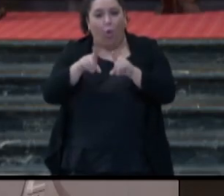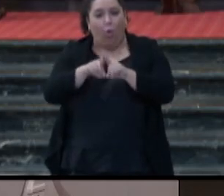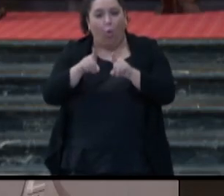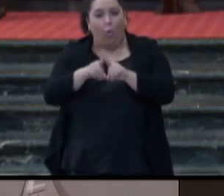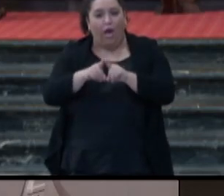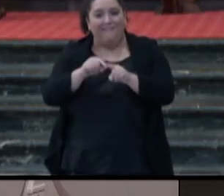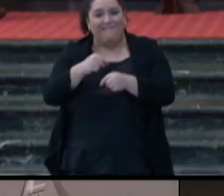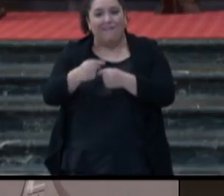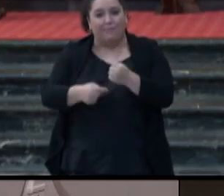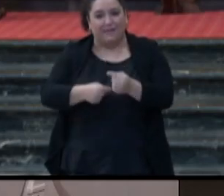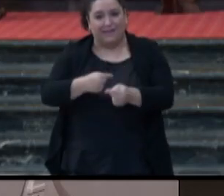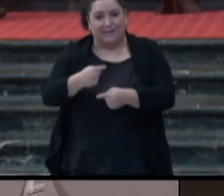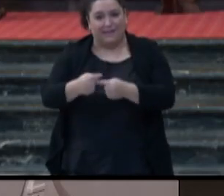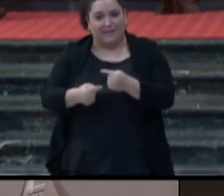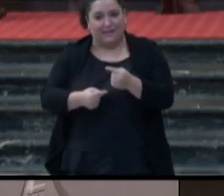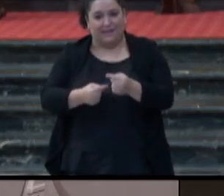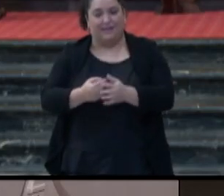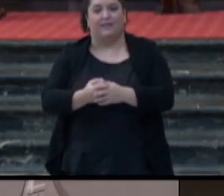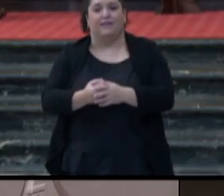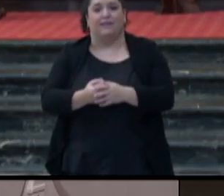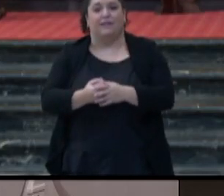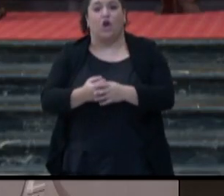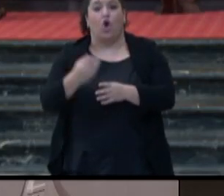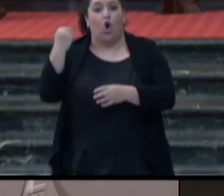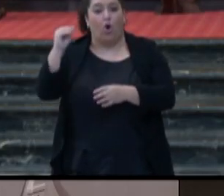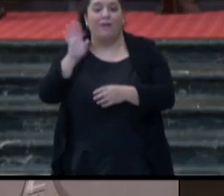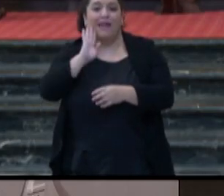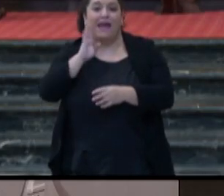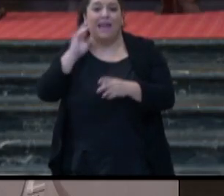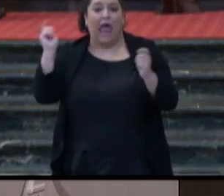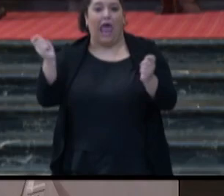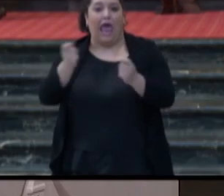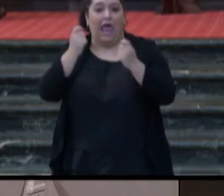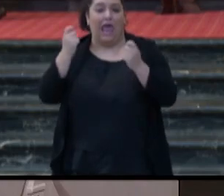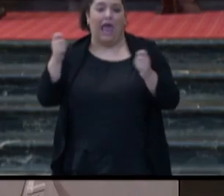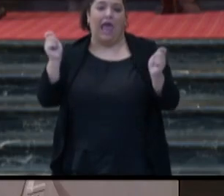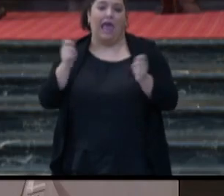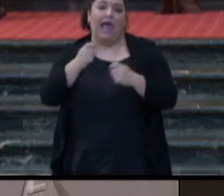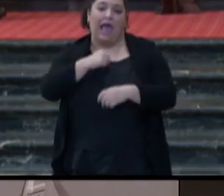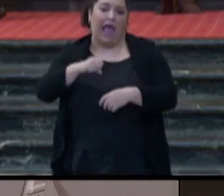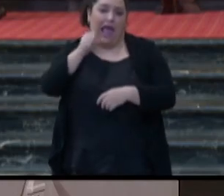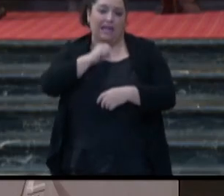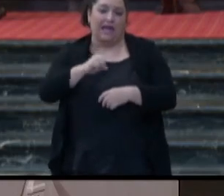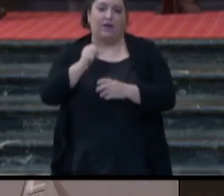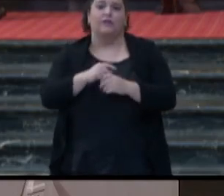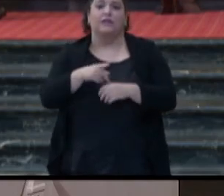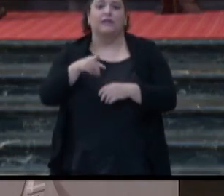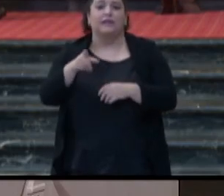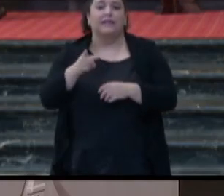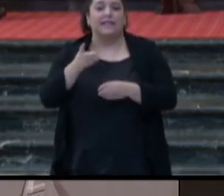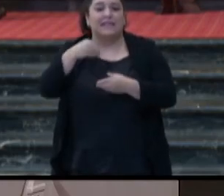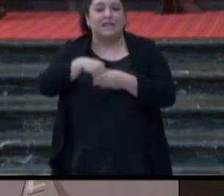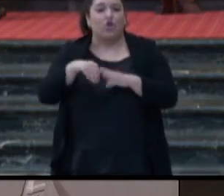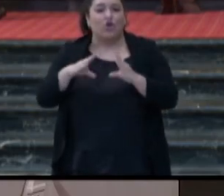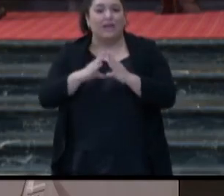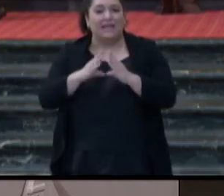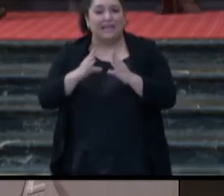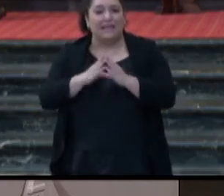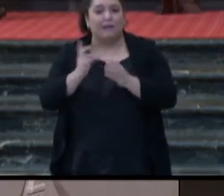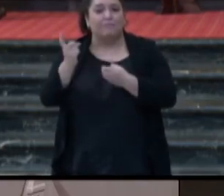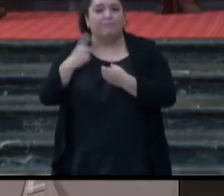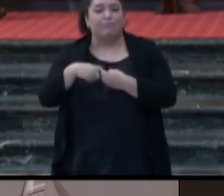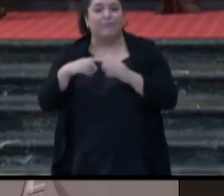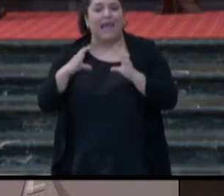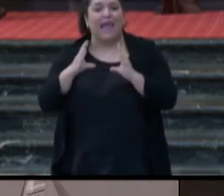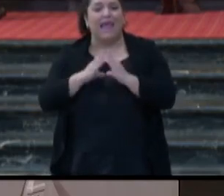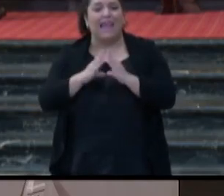familia nos han cantado los jóvenes al comienzo de la celebración esta pertenencia a la iglesia